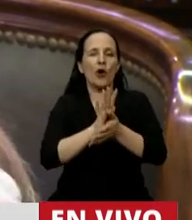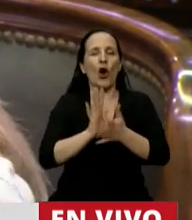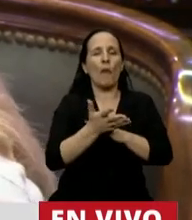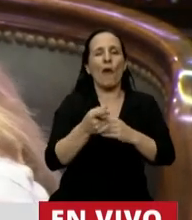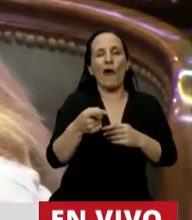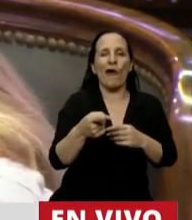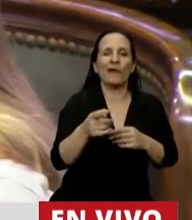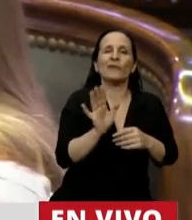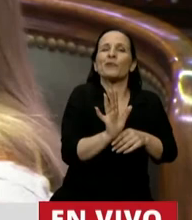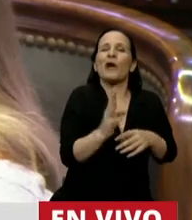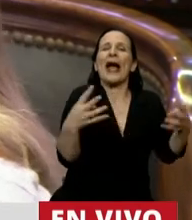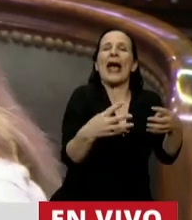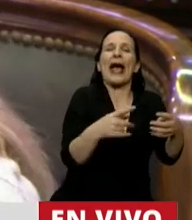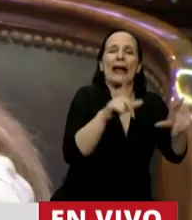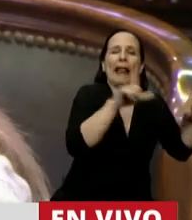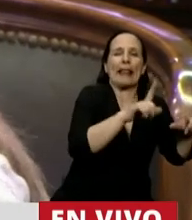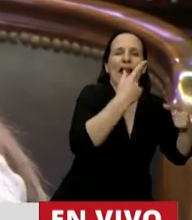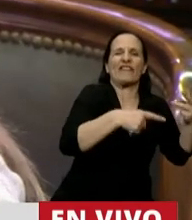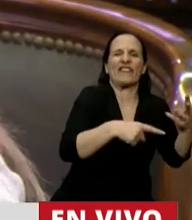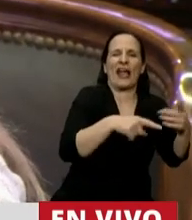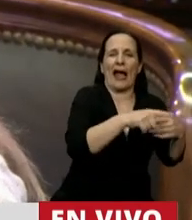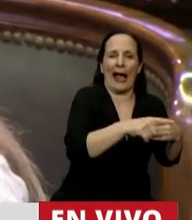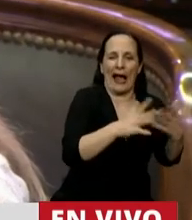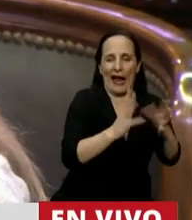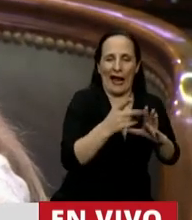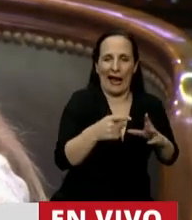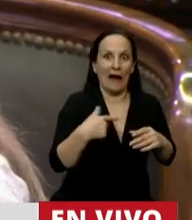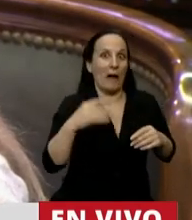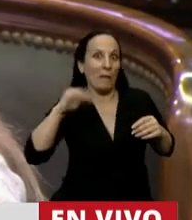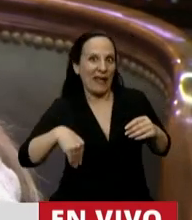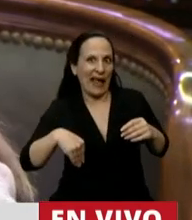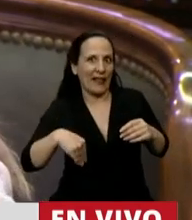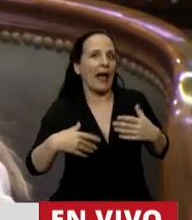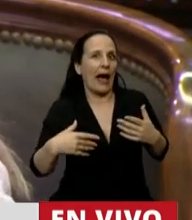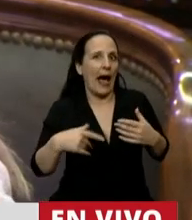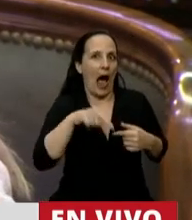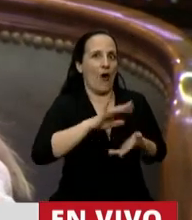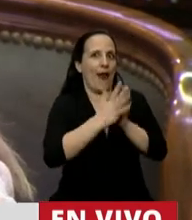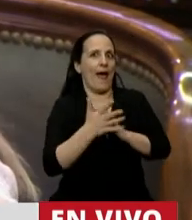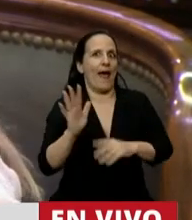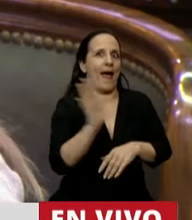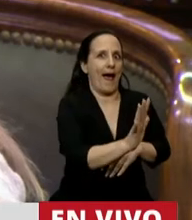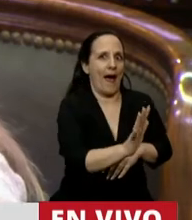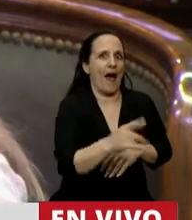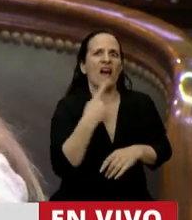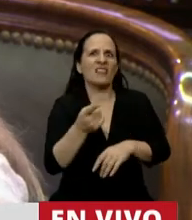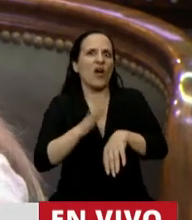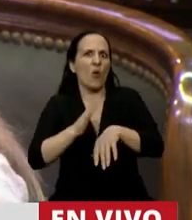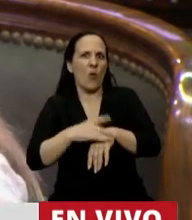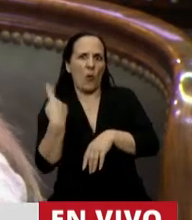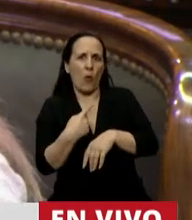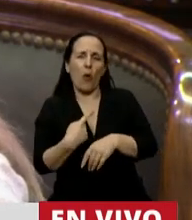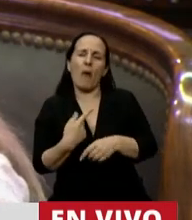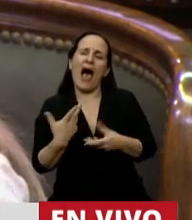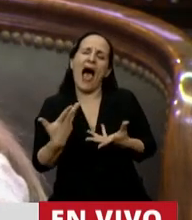medios concentrados y otros sectores productivos de la economía. Creen que eso les pasó porque fueron demasiado blandos y se juramentaron